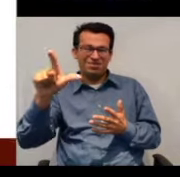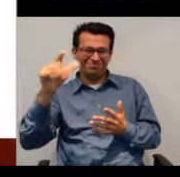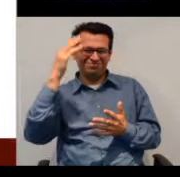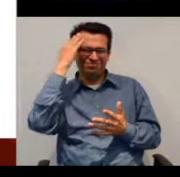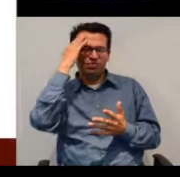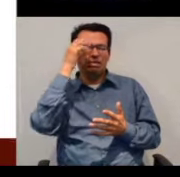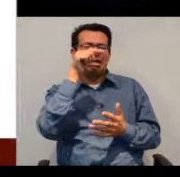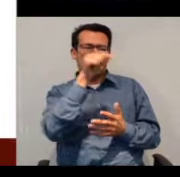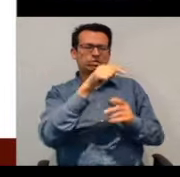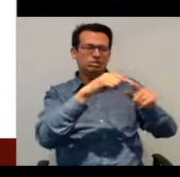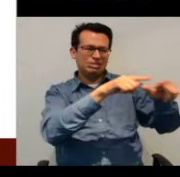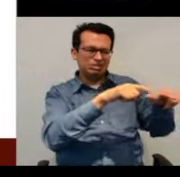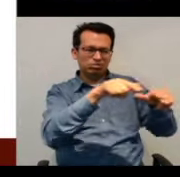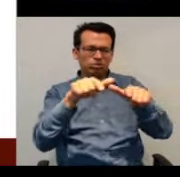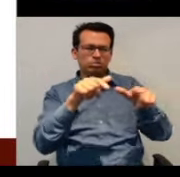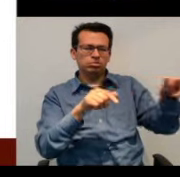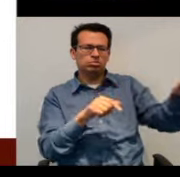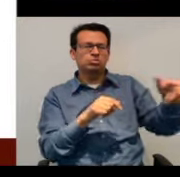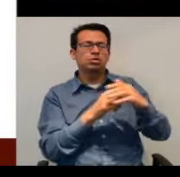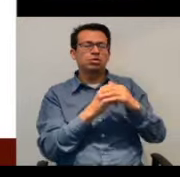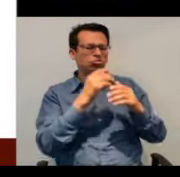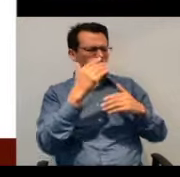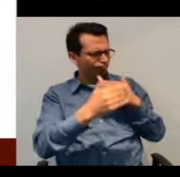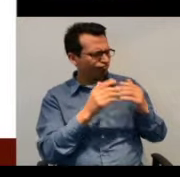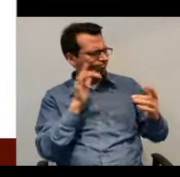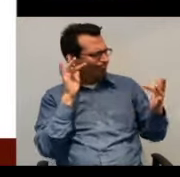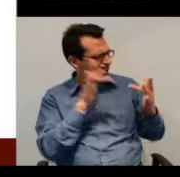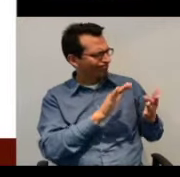promueve el ejercicio de la paz, una educación